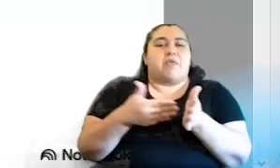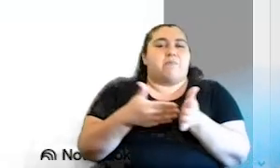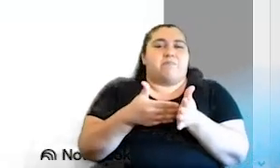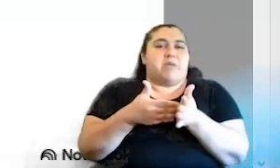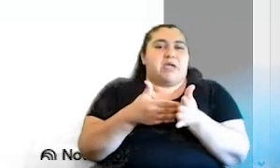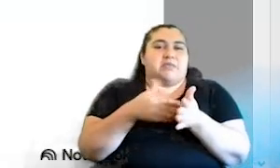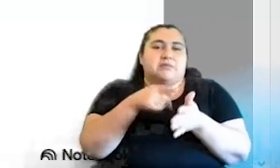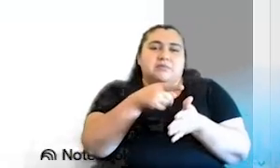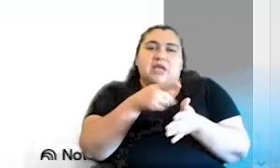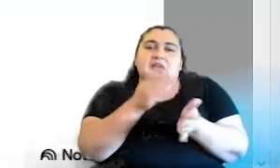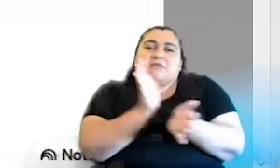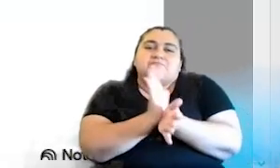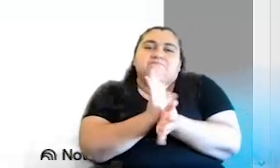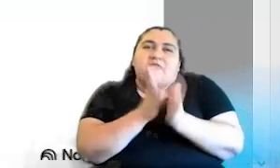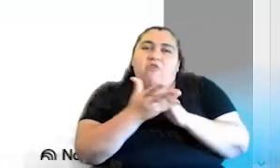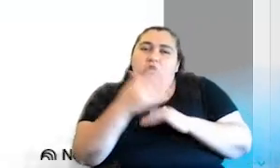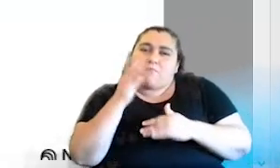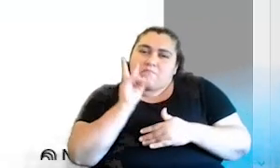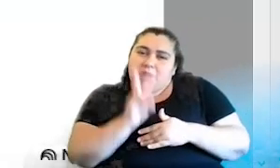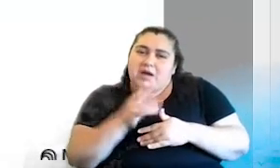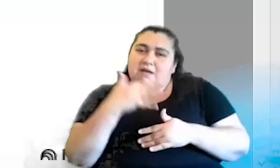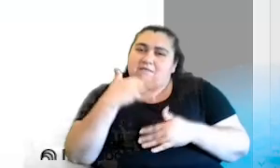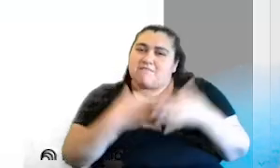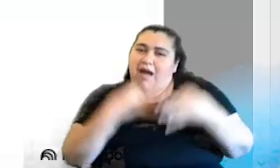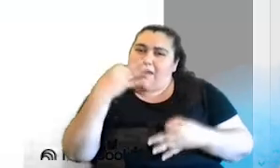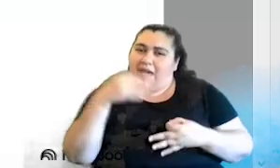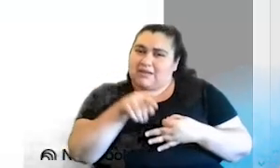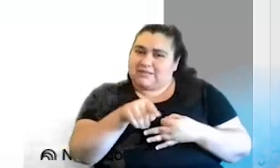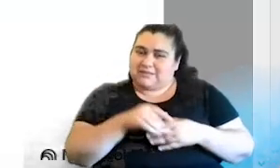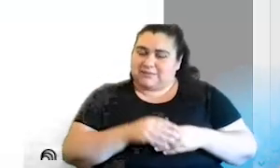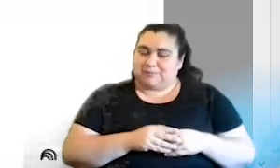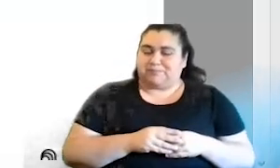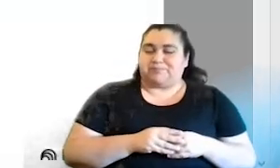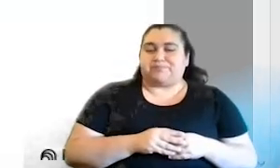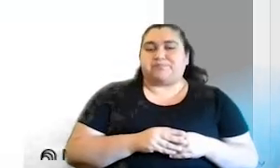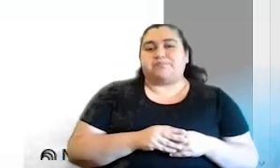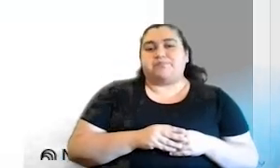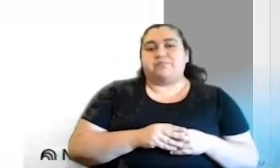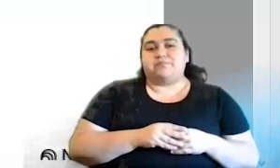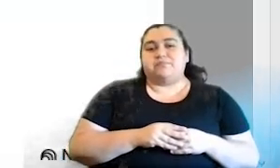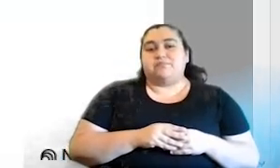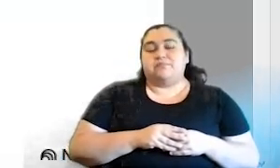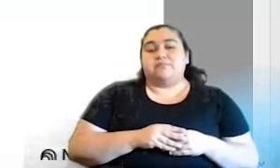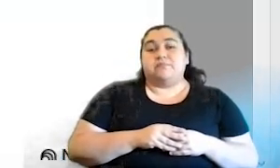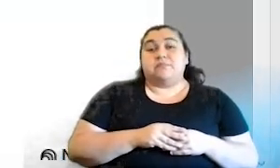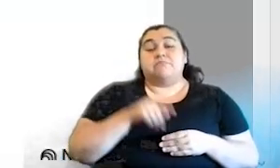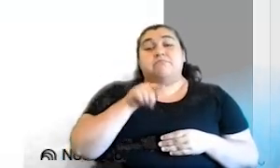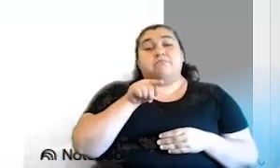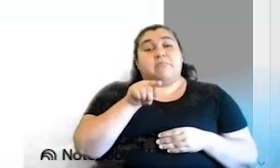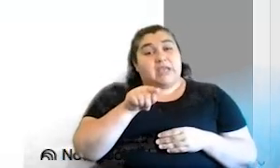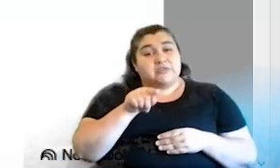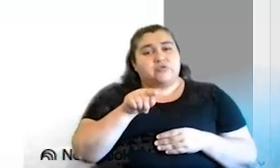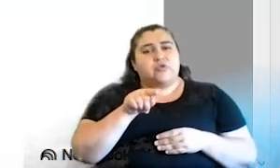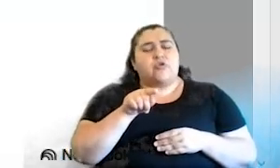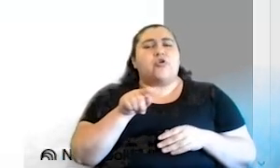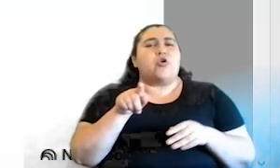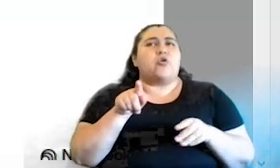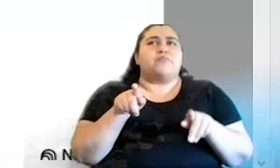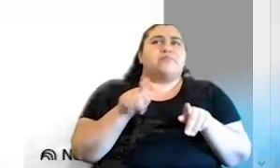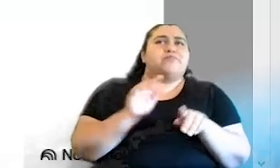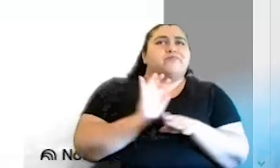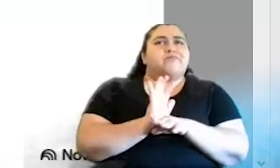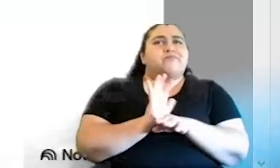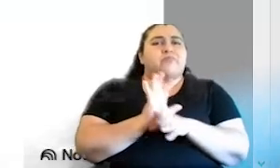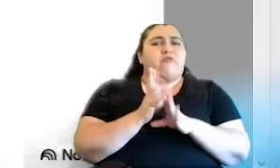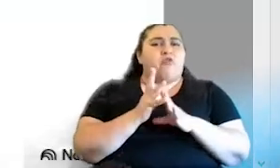querido interpretar. Ahora bien, esta independencia no es una independencia absoluta del